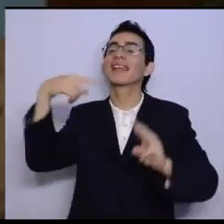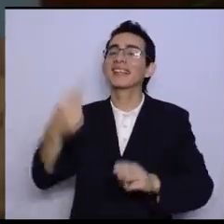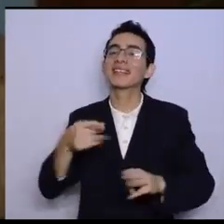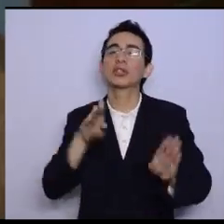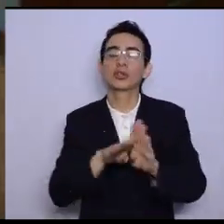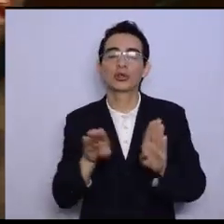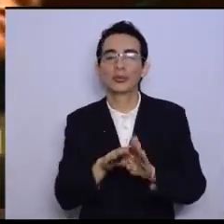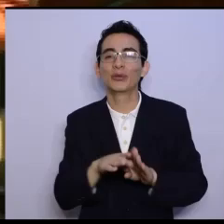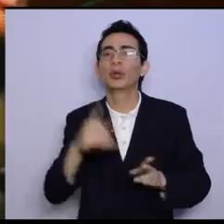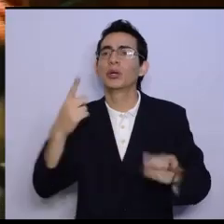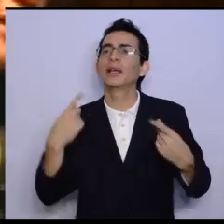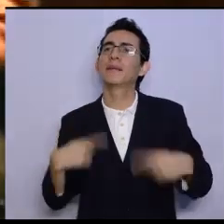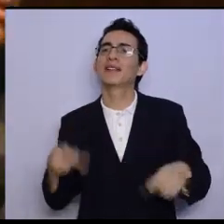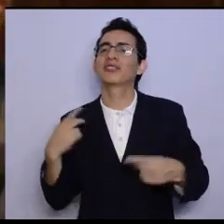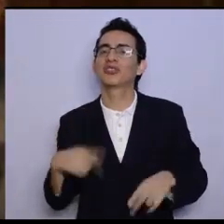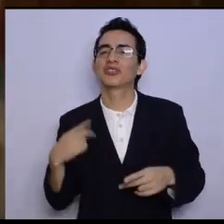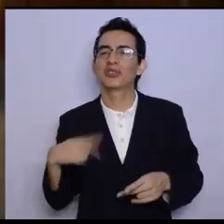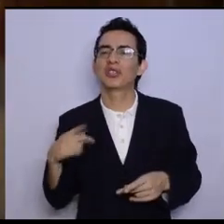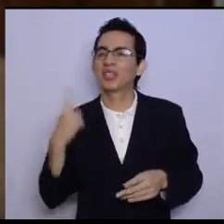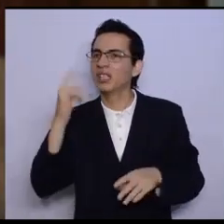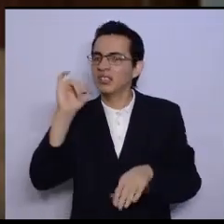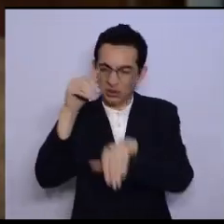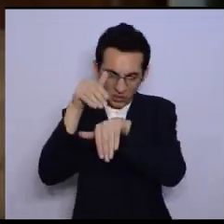de 24 quilates.